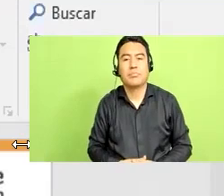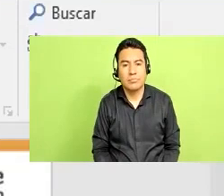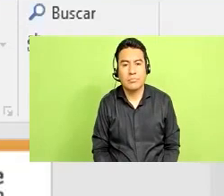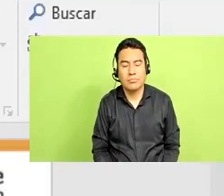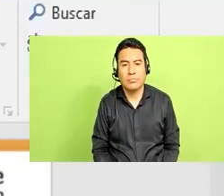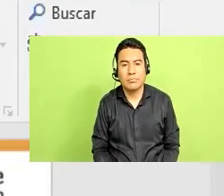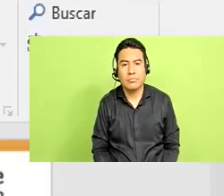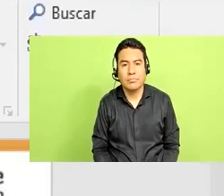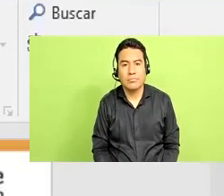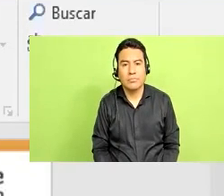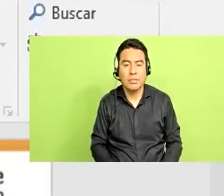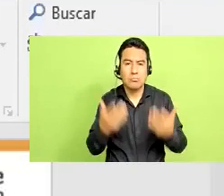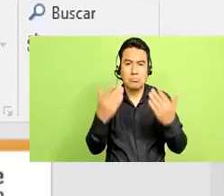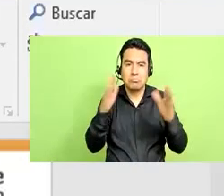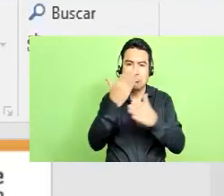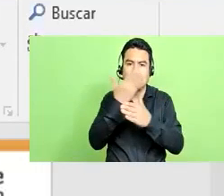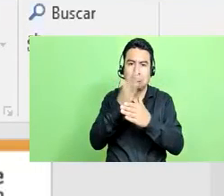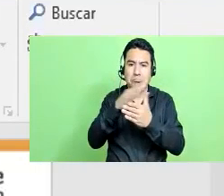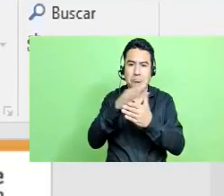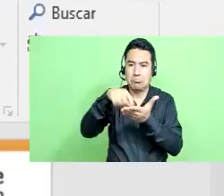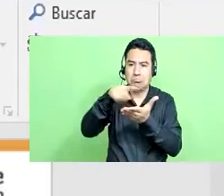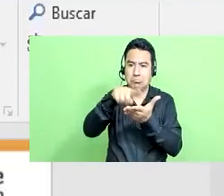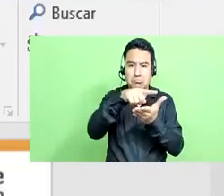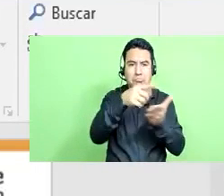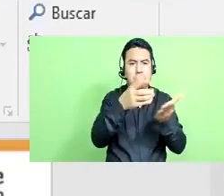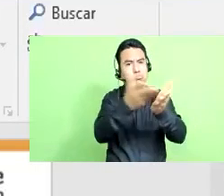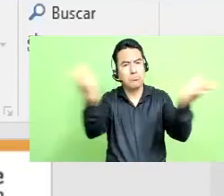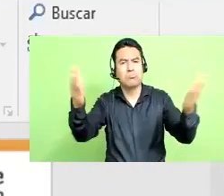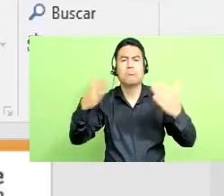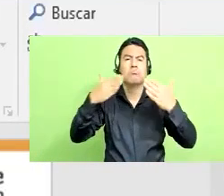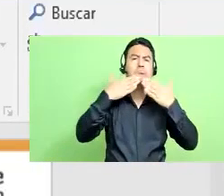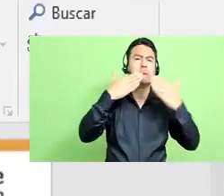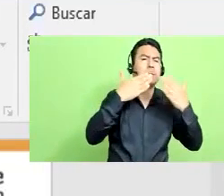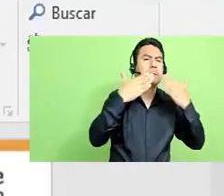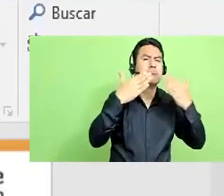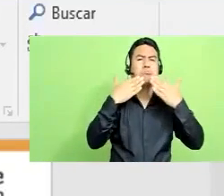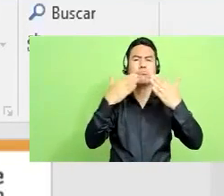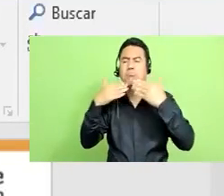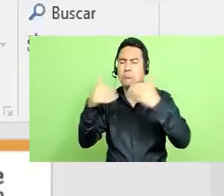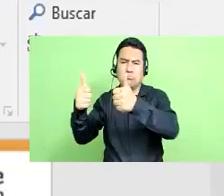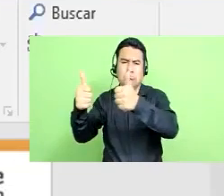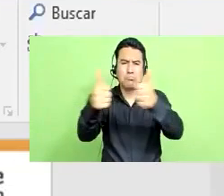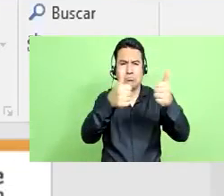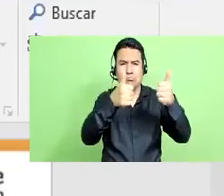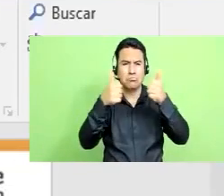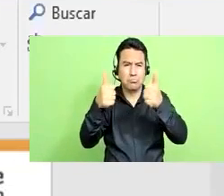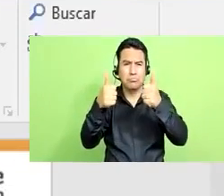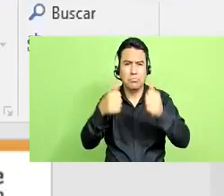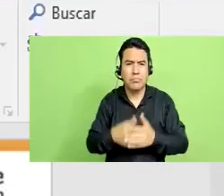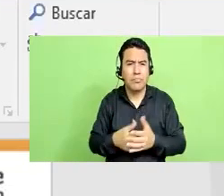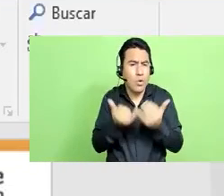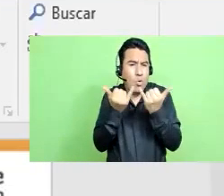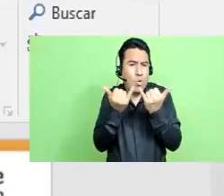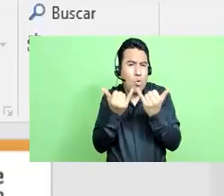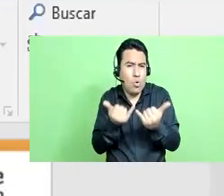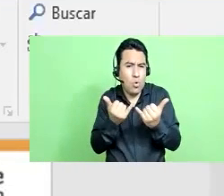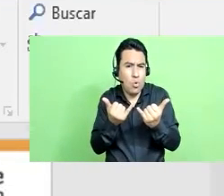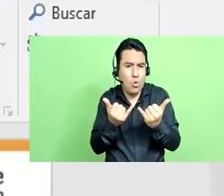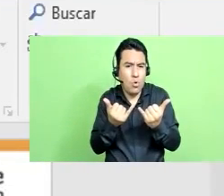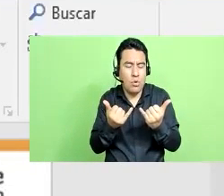muy bien muchas gracias por su participación este el día de hoy también hay otra charla